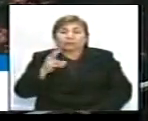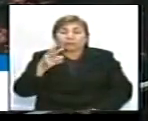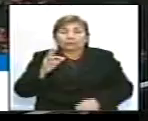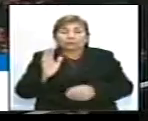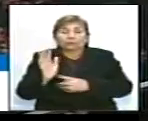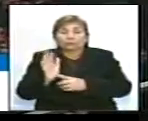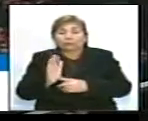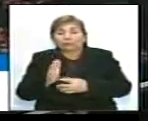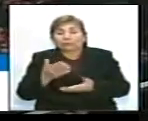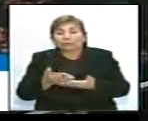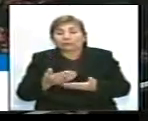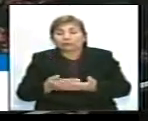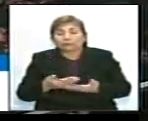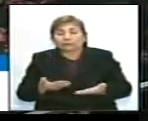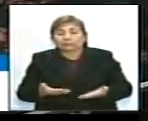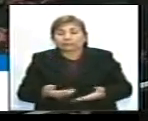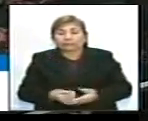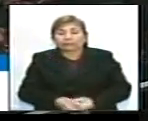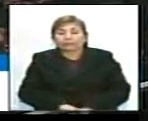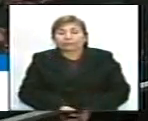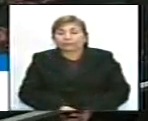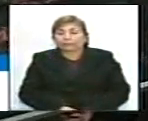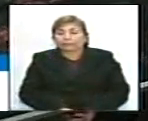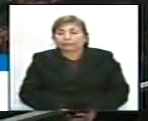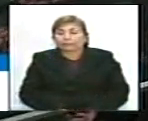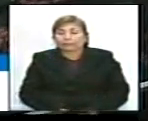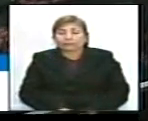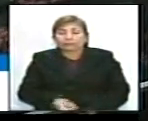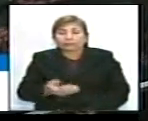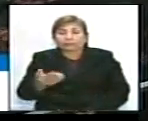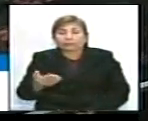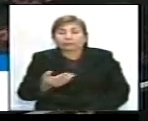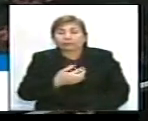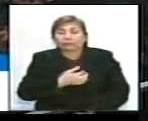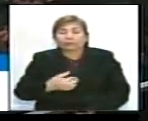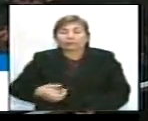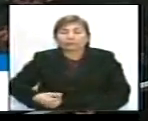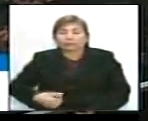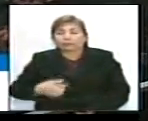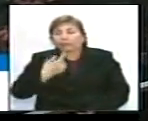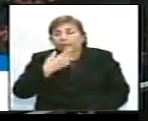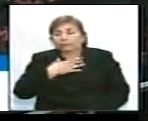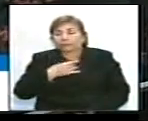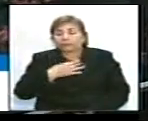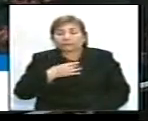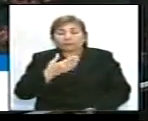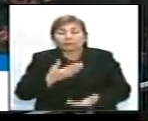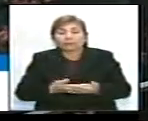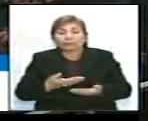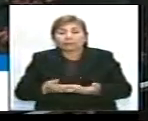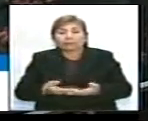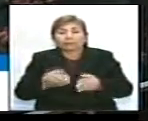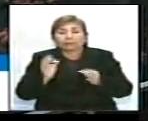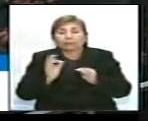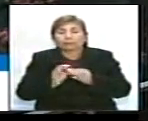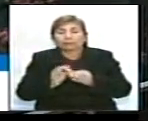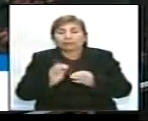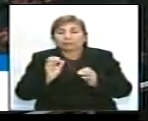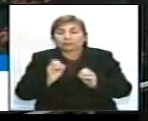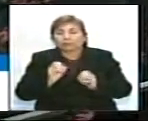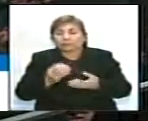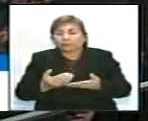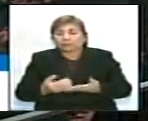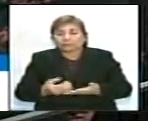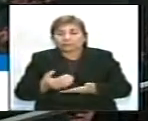presentación, ministra, a través suyo, señor presidente, me gustaría saber si hay propuestas técnicas y ambientales para